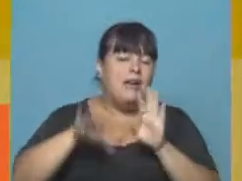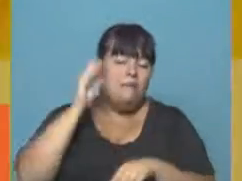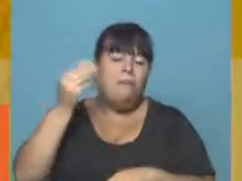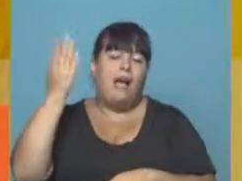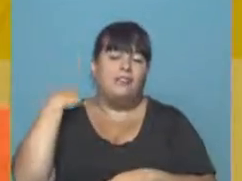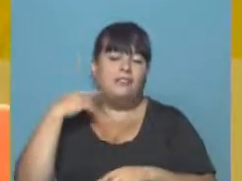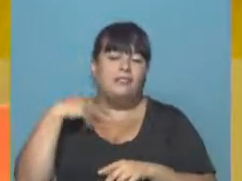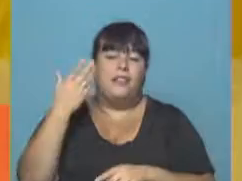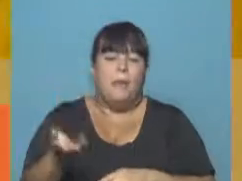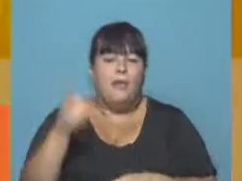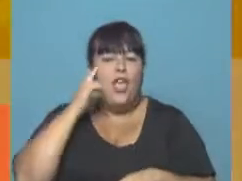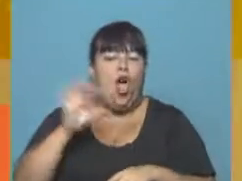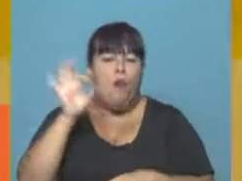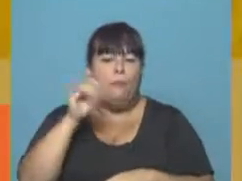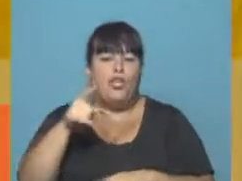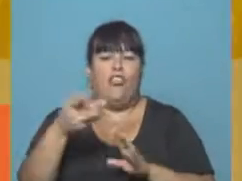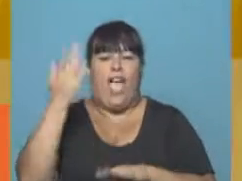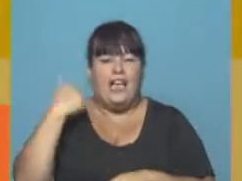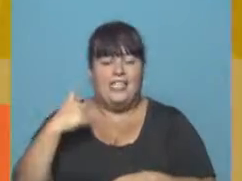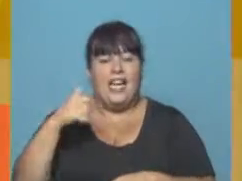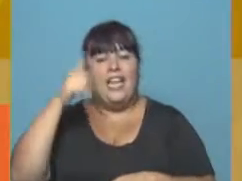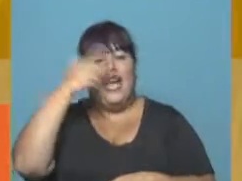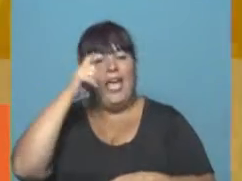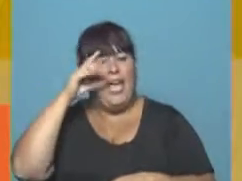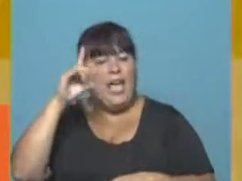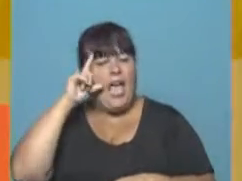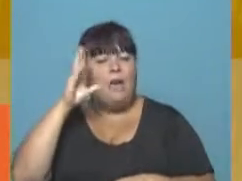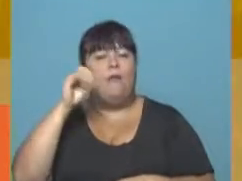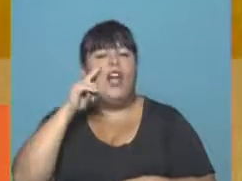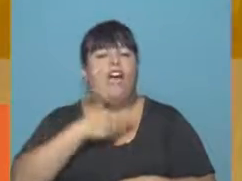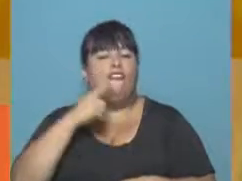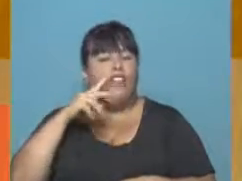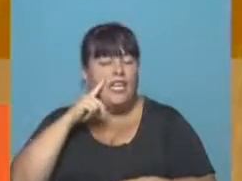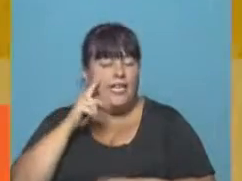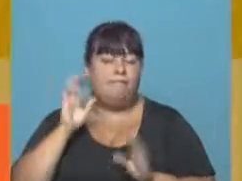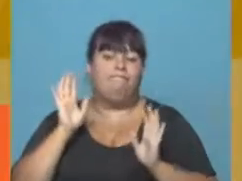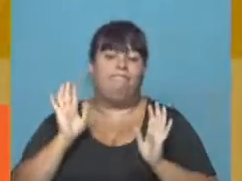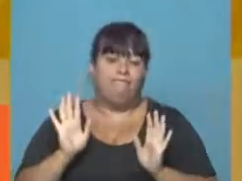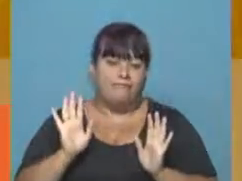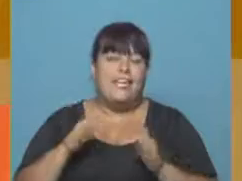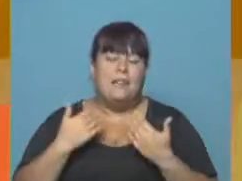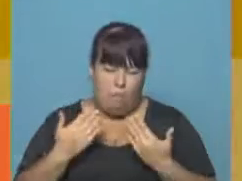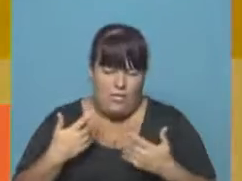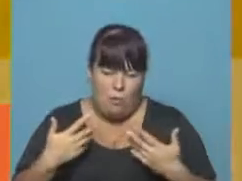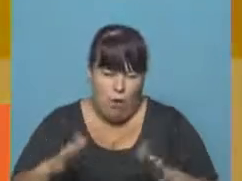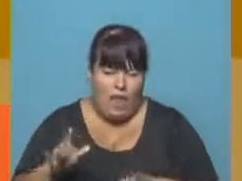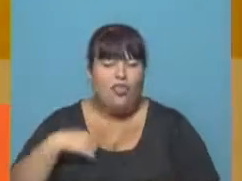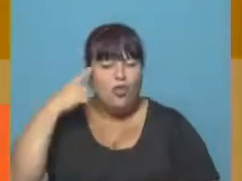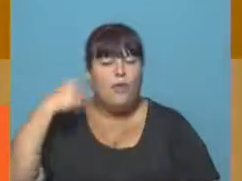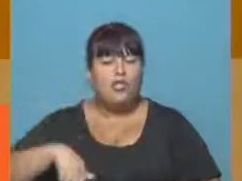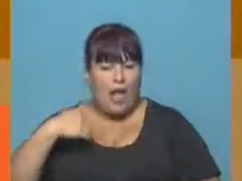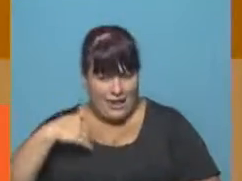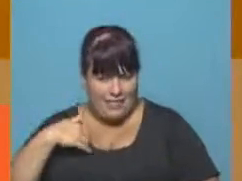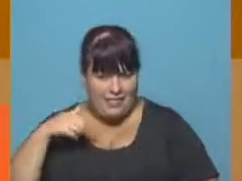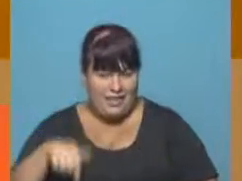después de las opiniones del día de ayer de la señora Eve de Bonafini. A ver, poder se puede, y yo creo que la Argentina